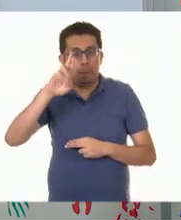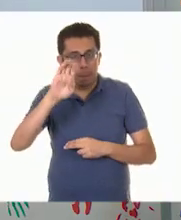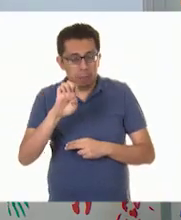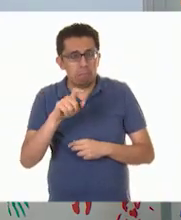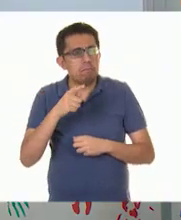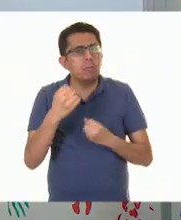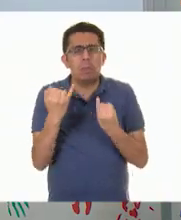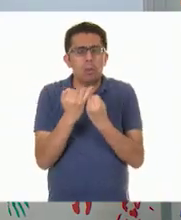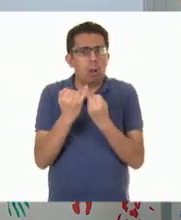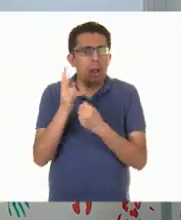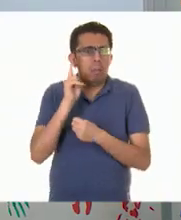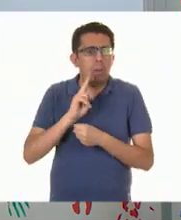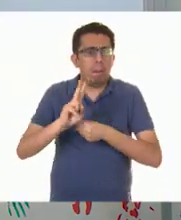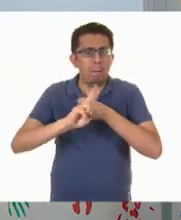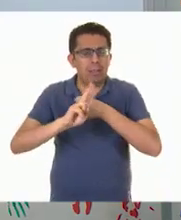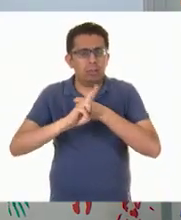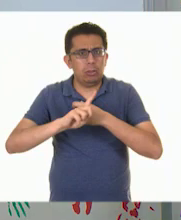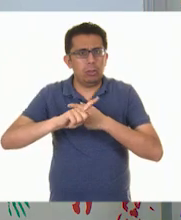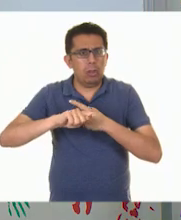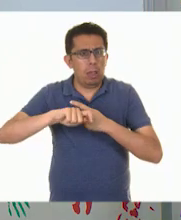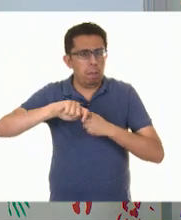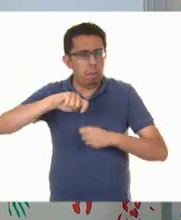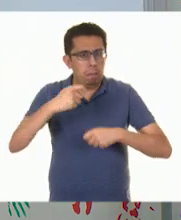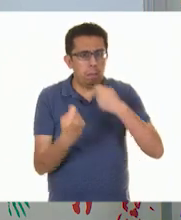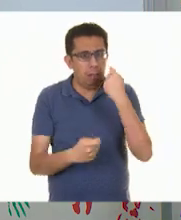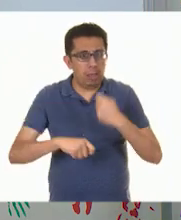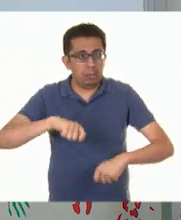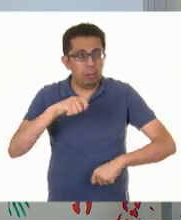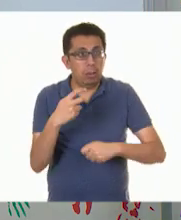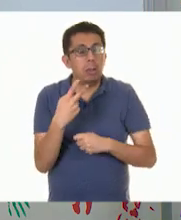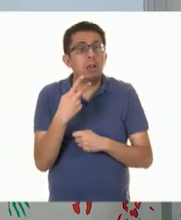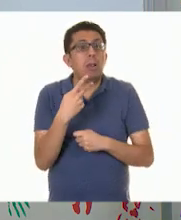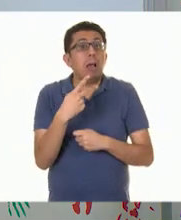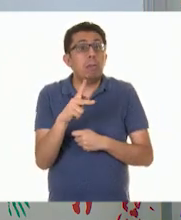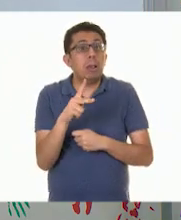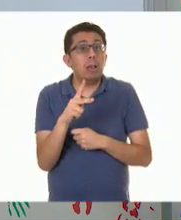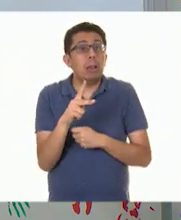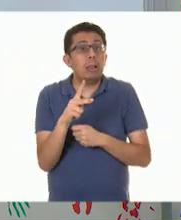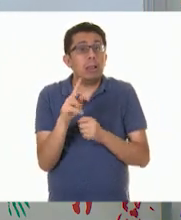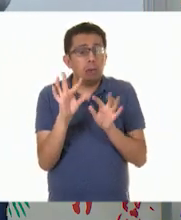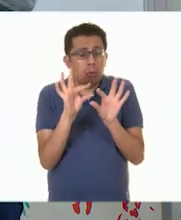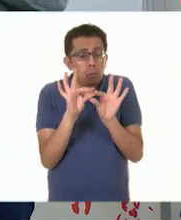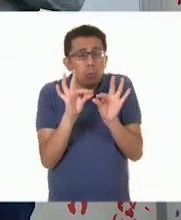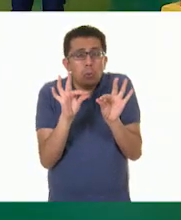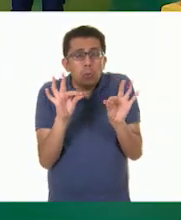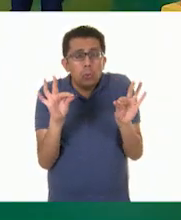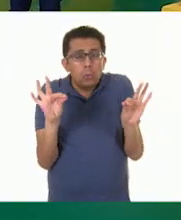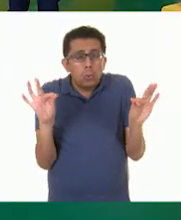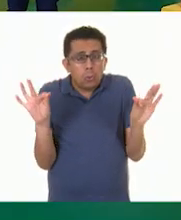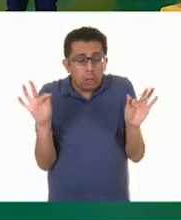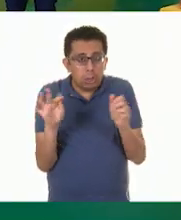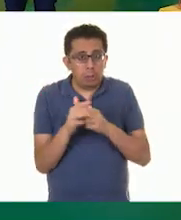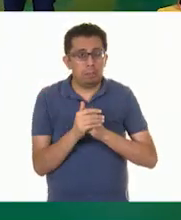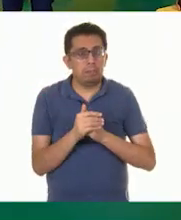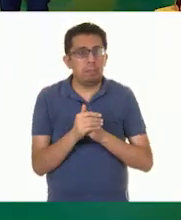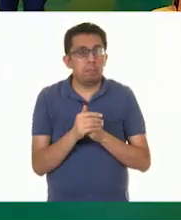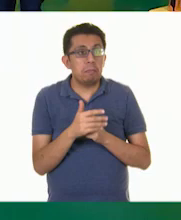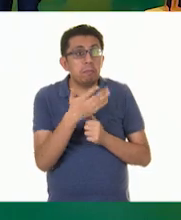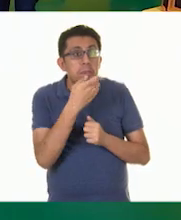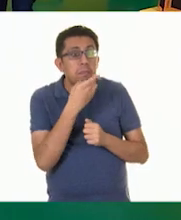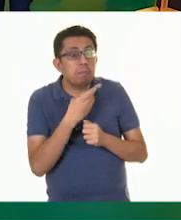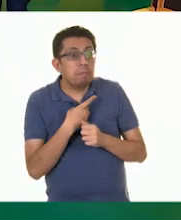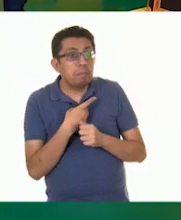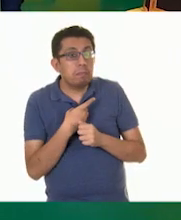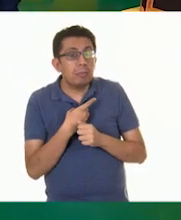plástico, Ajá. son de la misma forma que los otros, pero el hilo es un hilo de costura, Ok. muy delgadito. Muy delgadito. Ok, ¿te escucha, Alexia?